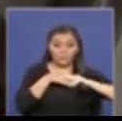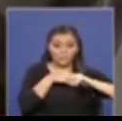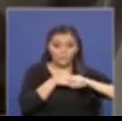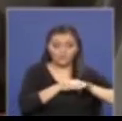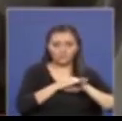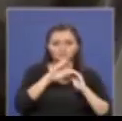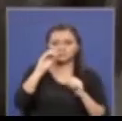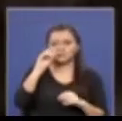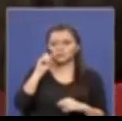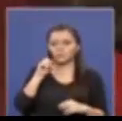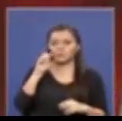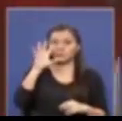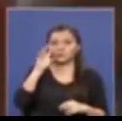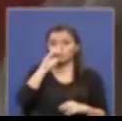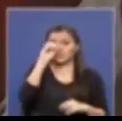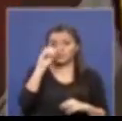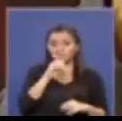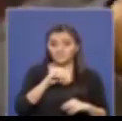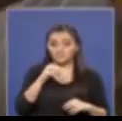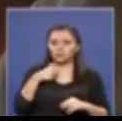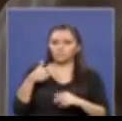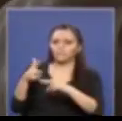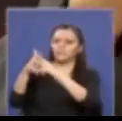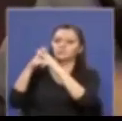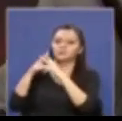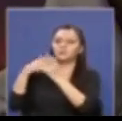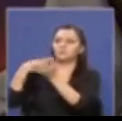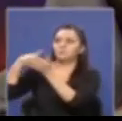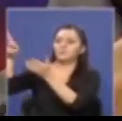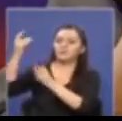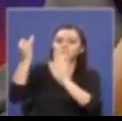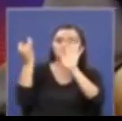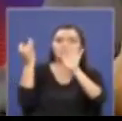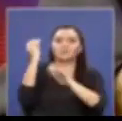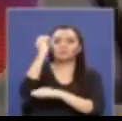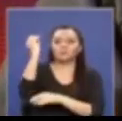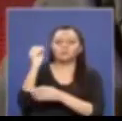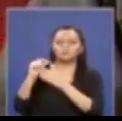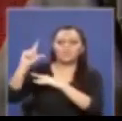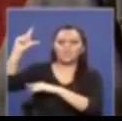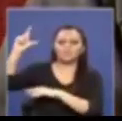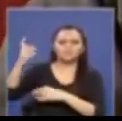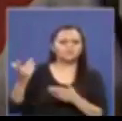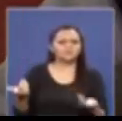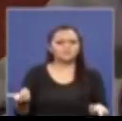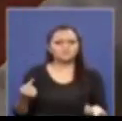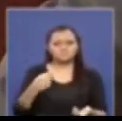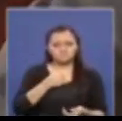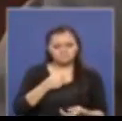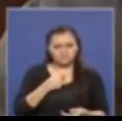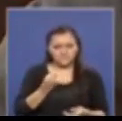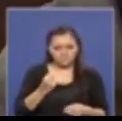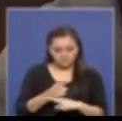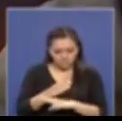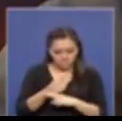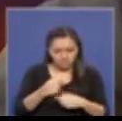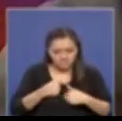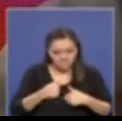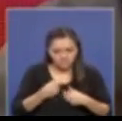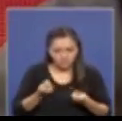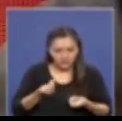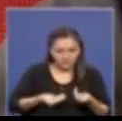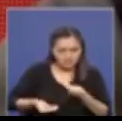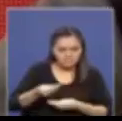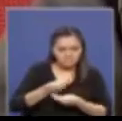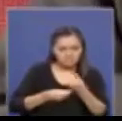pagan 0.5% y lo que pido prestado me cobran 6-7%. Si tengo mi propia plata, utilizo mi propia plata,